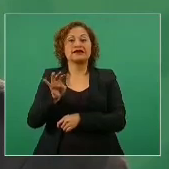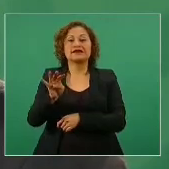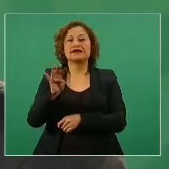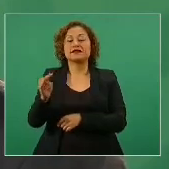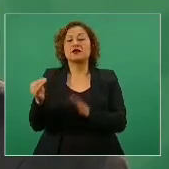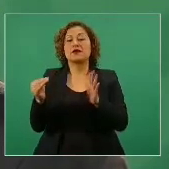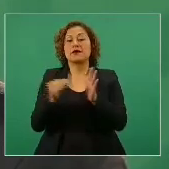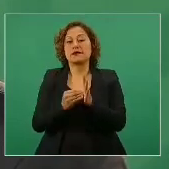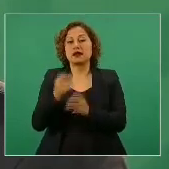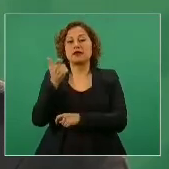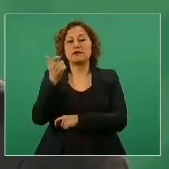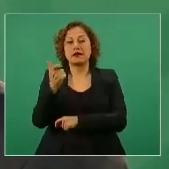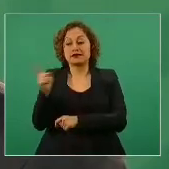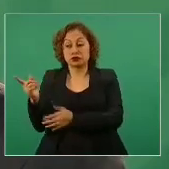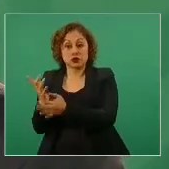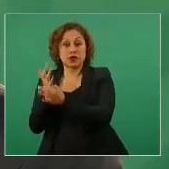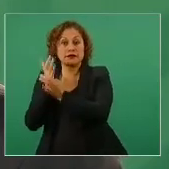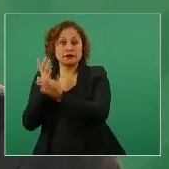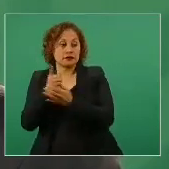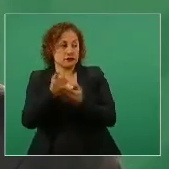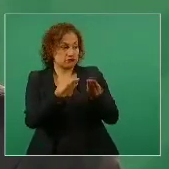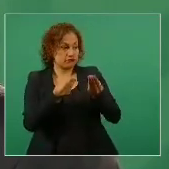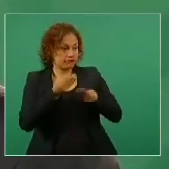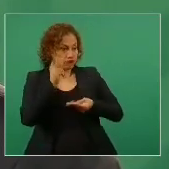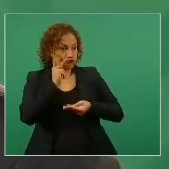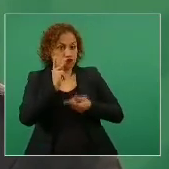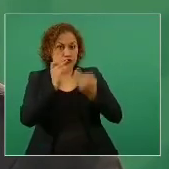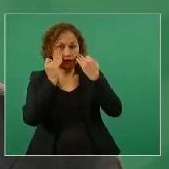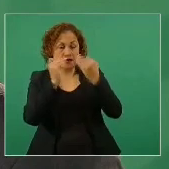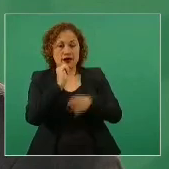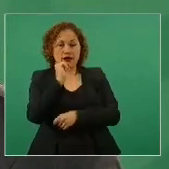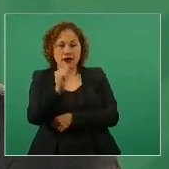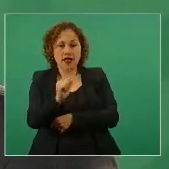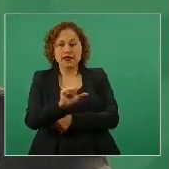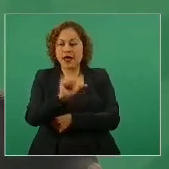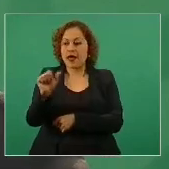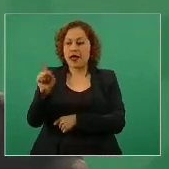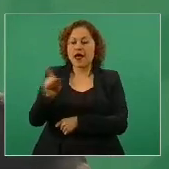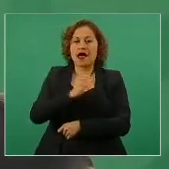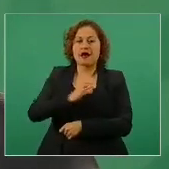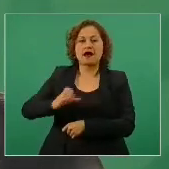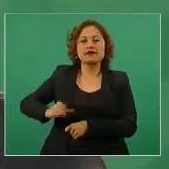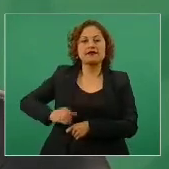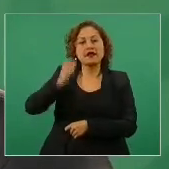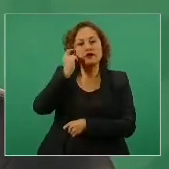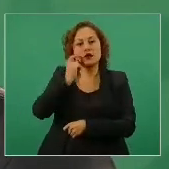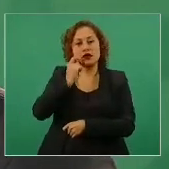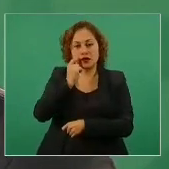no comprobó el precandidato de Guerrero, se les